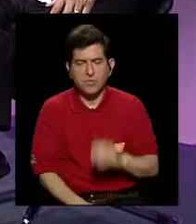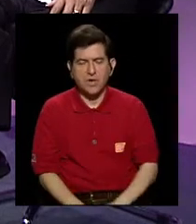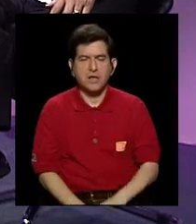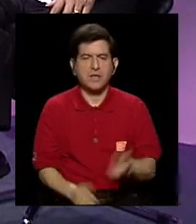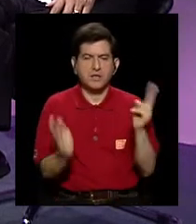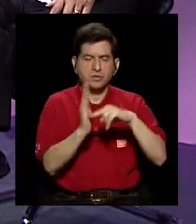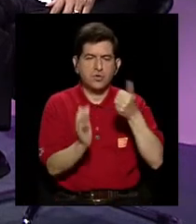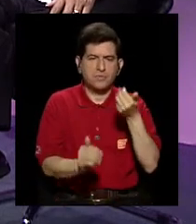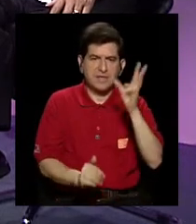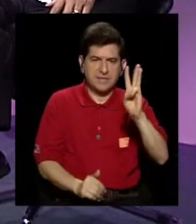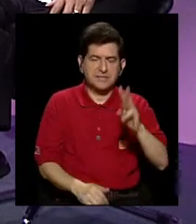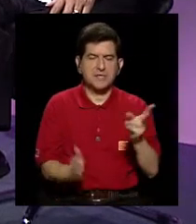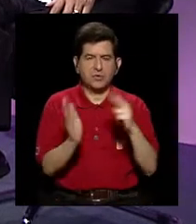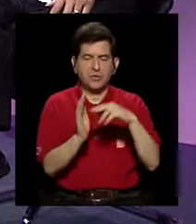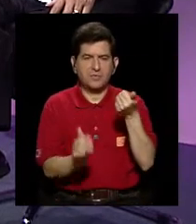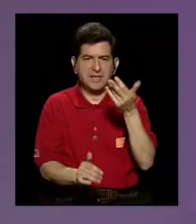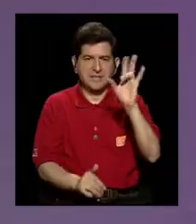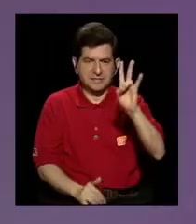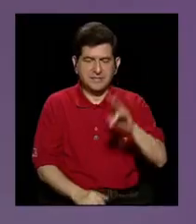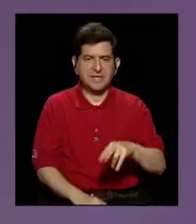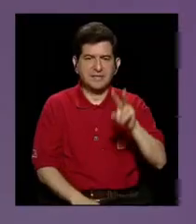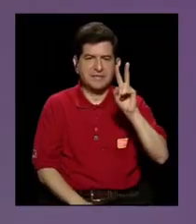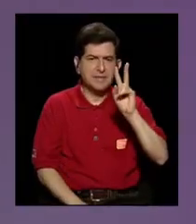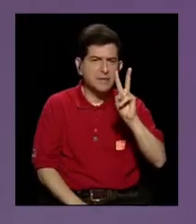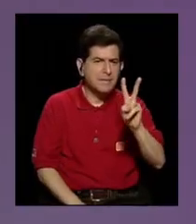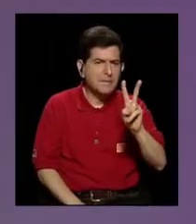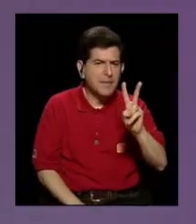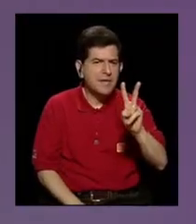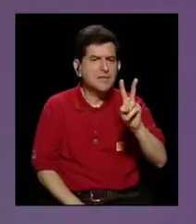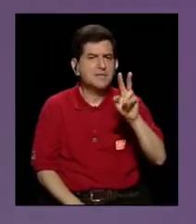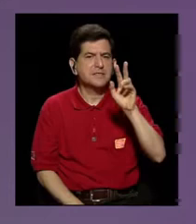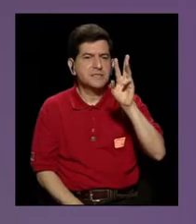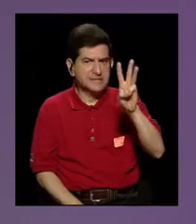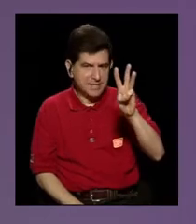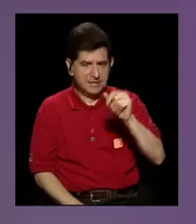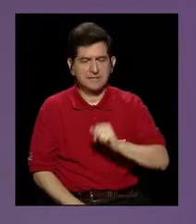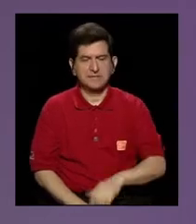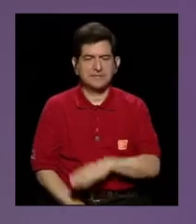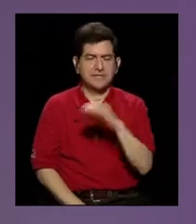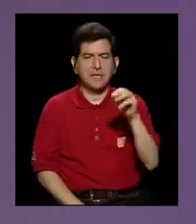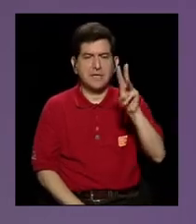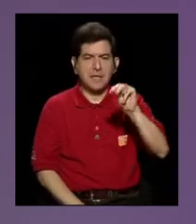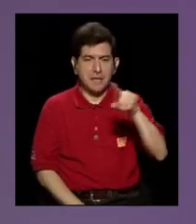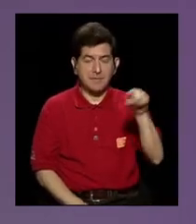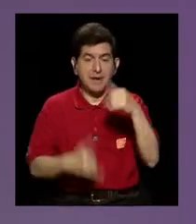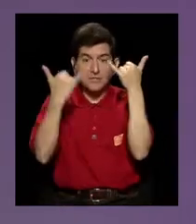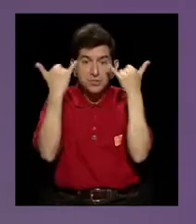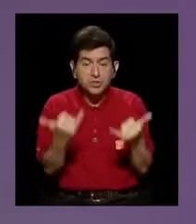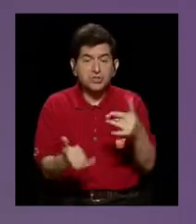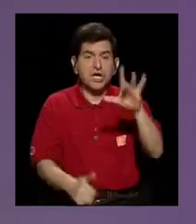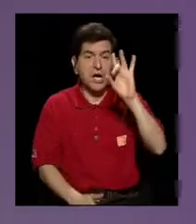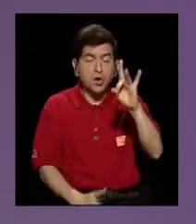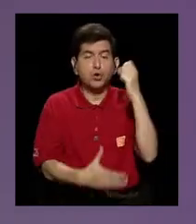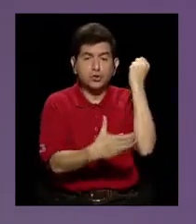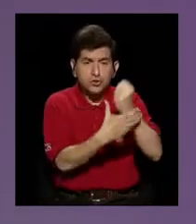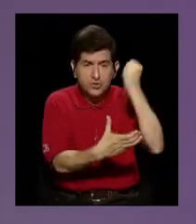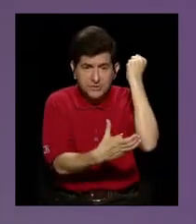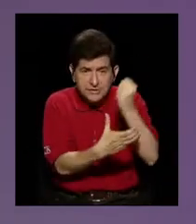el 2016 y 2017 hubo 26, y en marzo ya llevamos